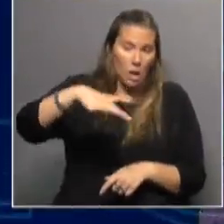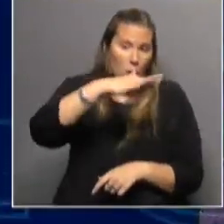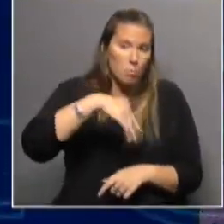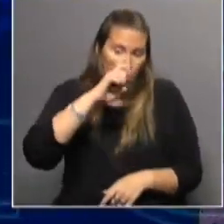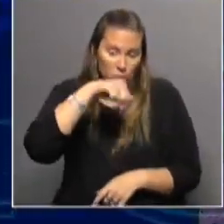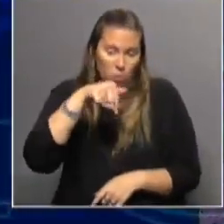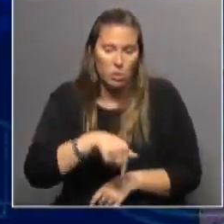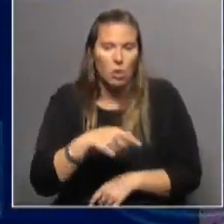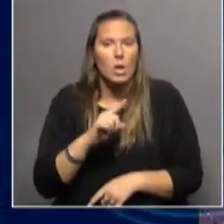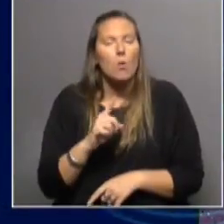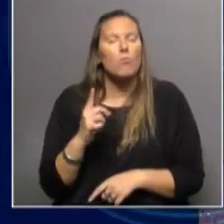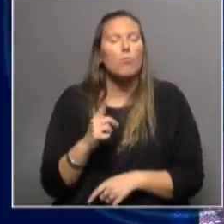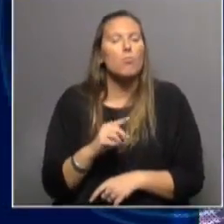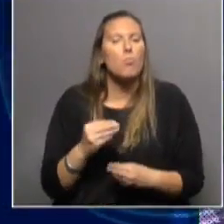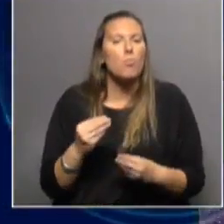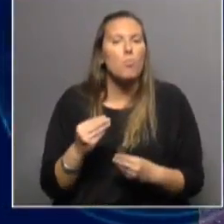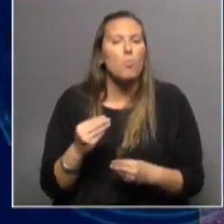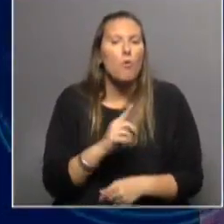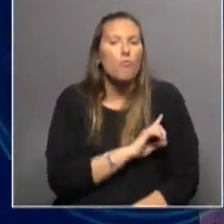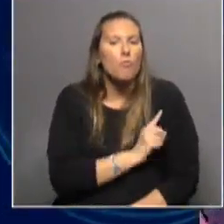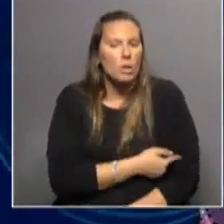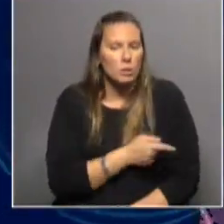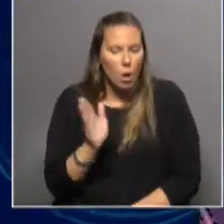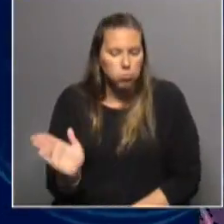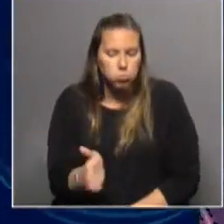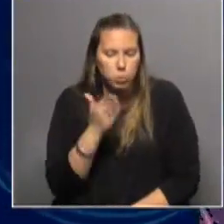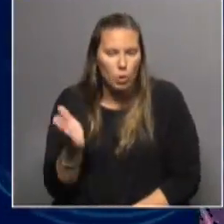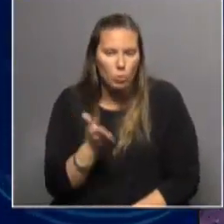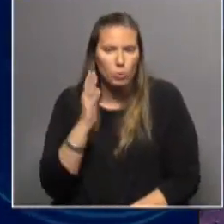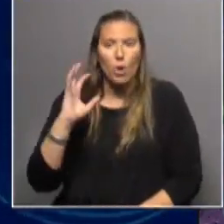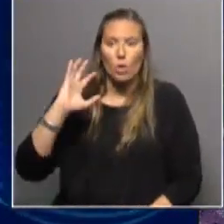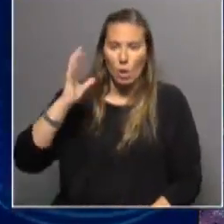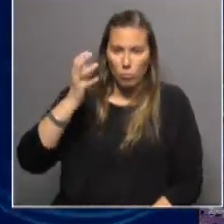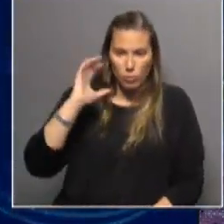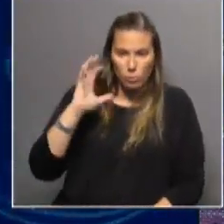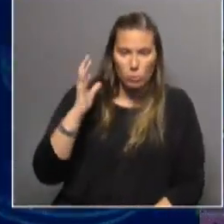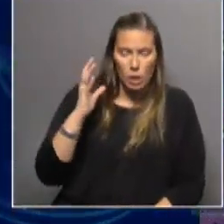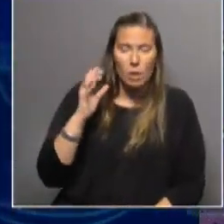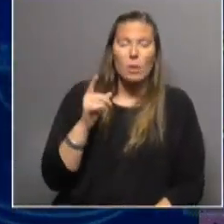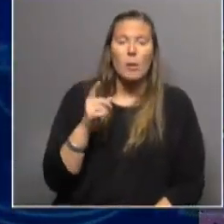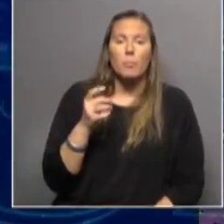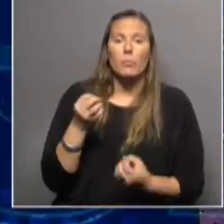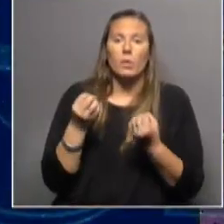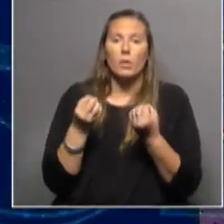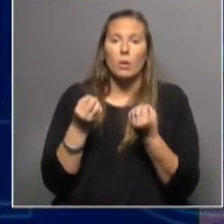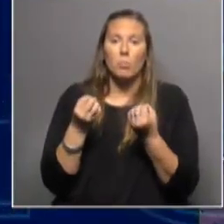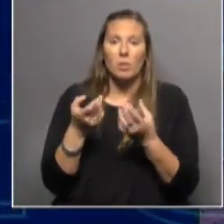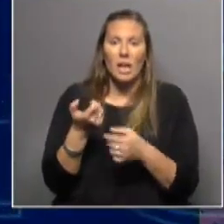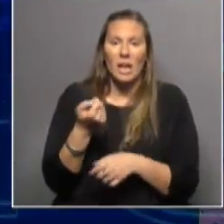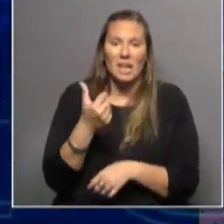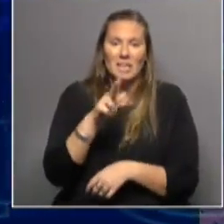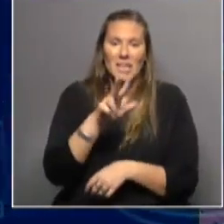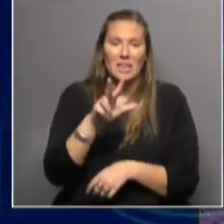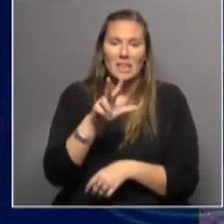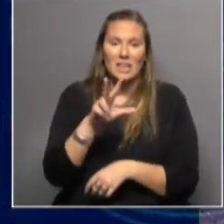destacamos fuerte la producción de frutales de hoja caduca porque casi el 30